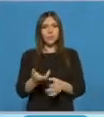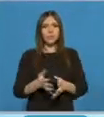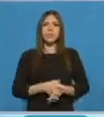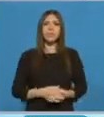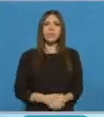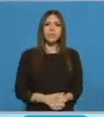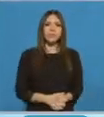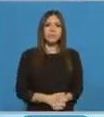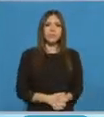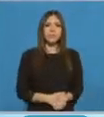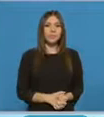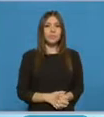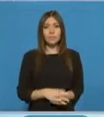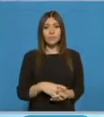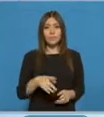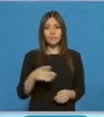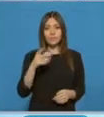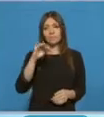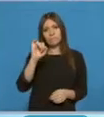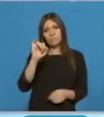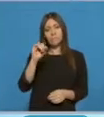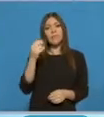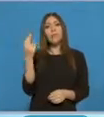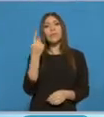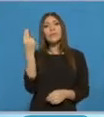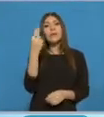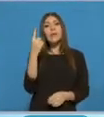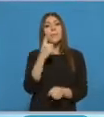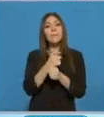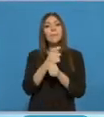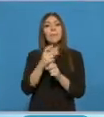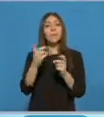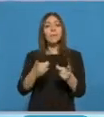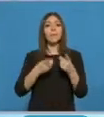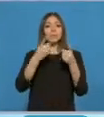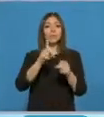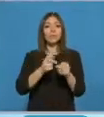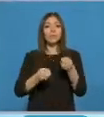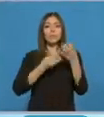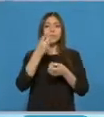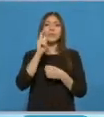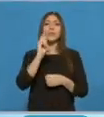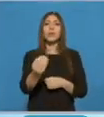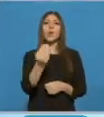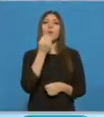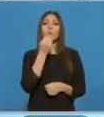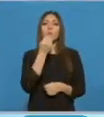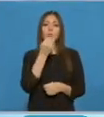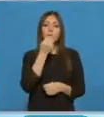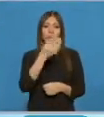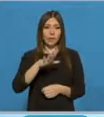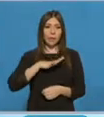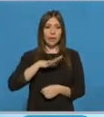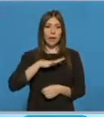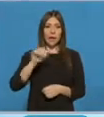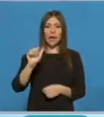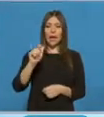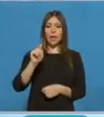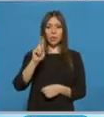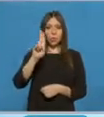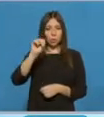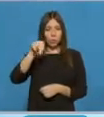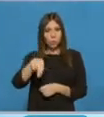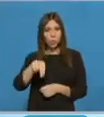Mira, dentro de los principales artículos que estamos recibiendo son alimentos, entre los que podemos destacar atún,